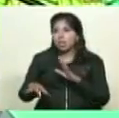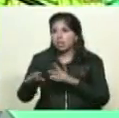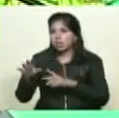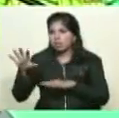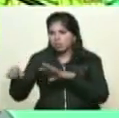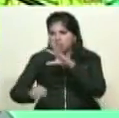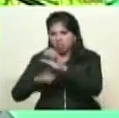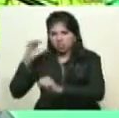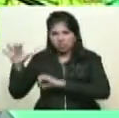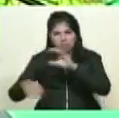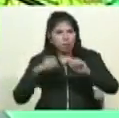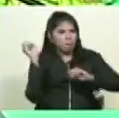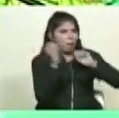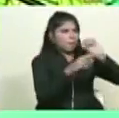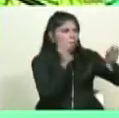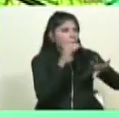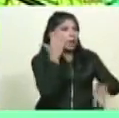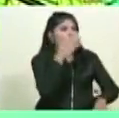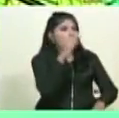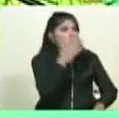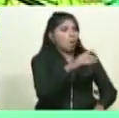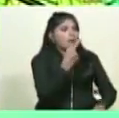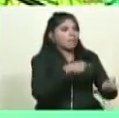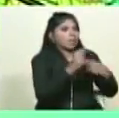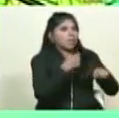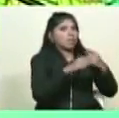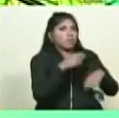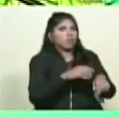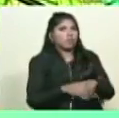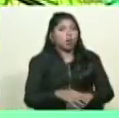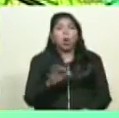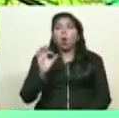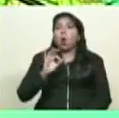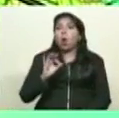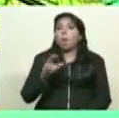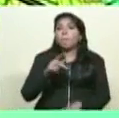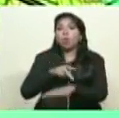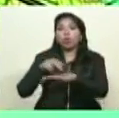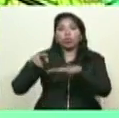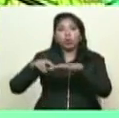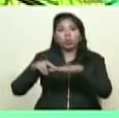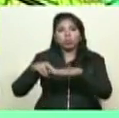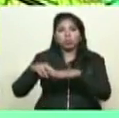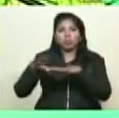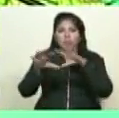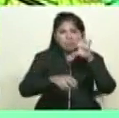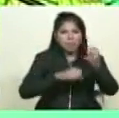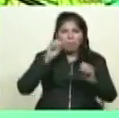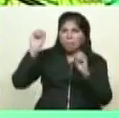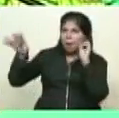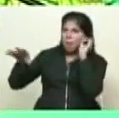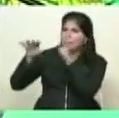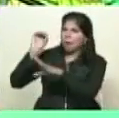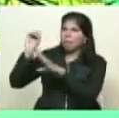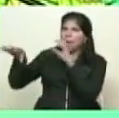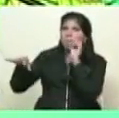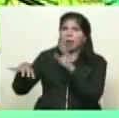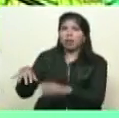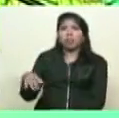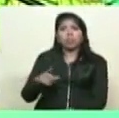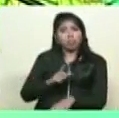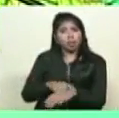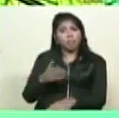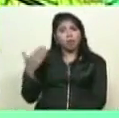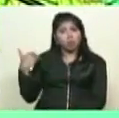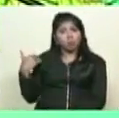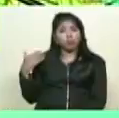en Cali, en Medellín. Se las llevan para Puerto Rico. Las medicinas venezolanas se las están llevando de hace tiempo.